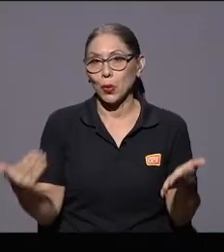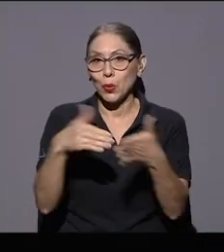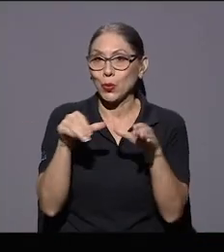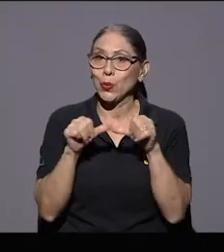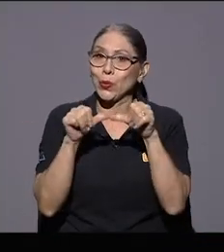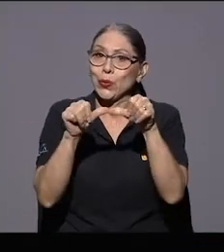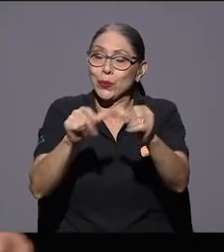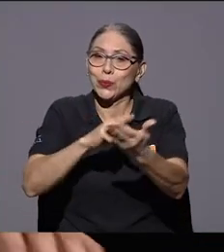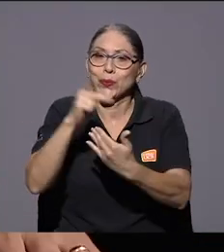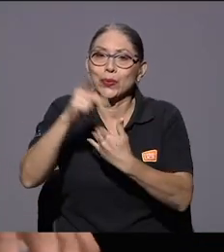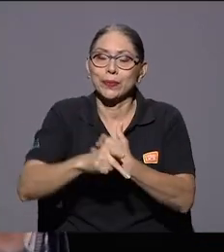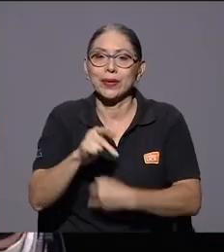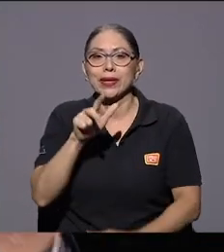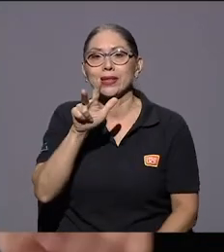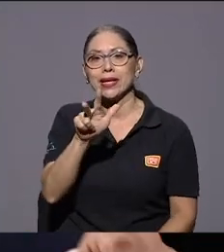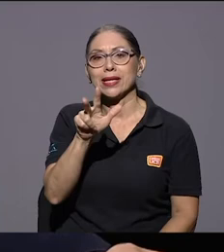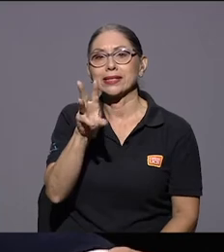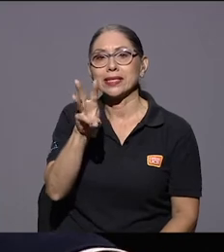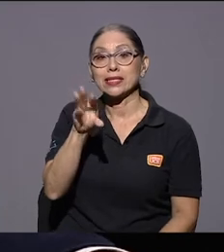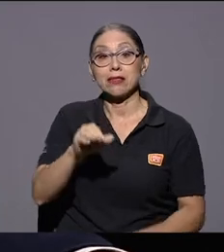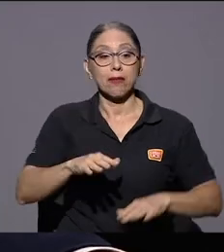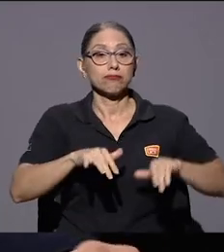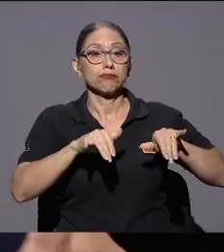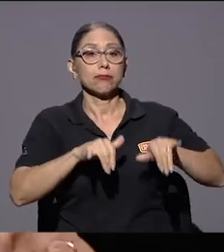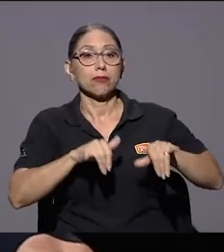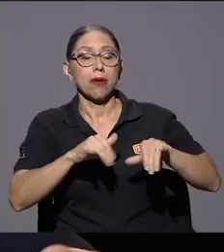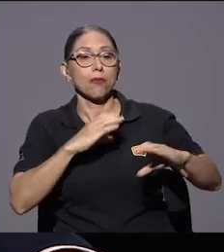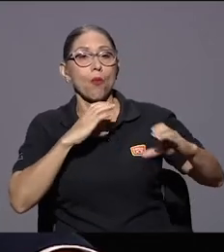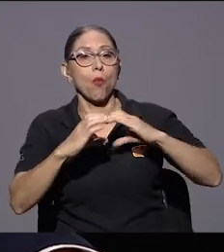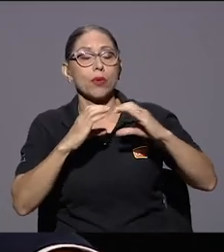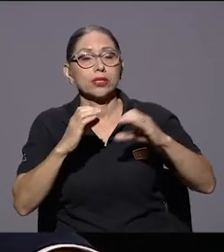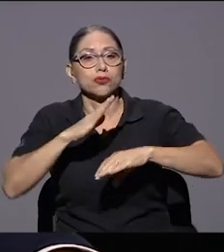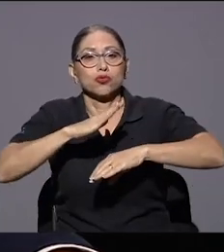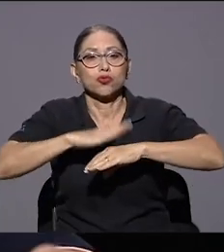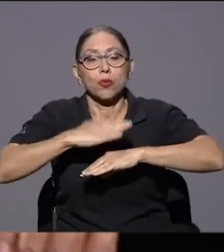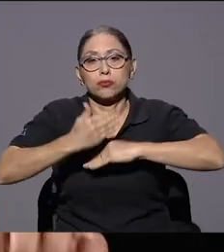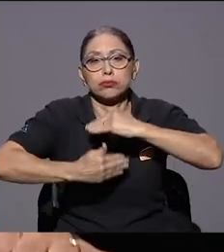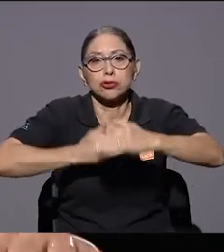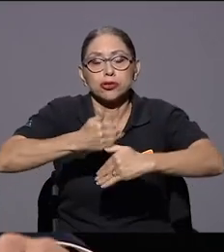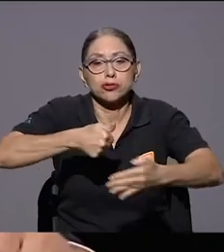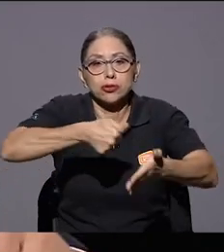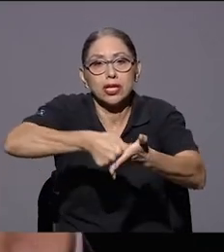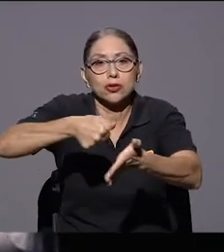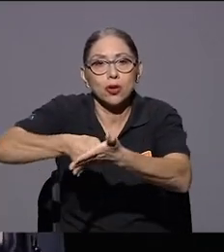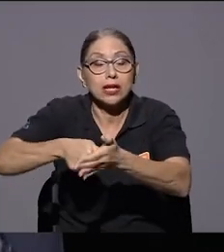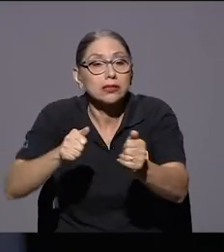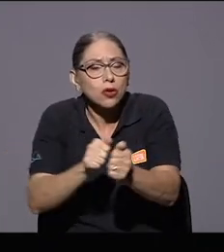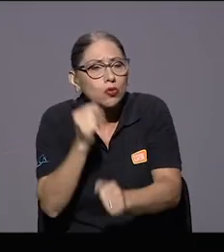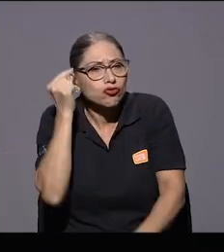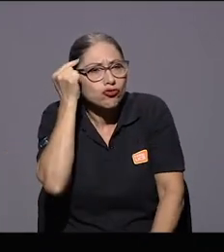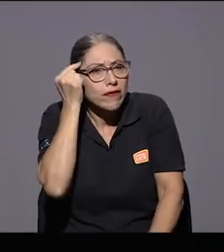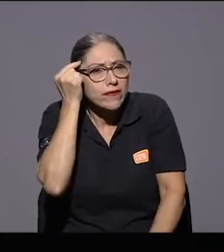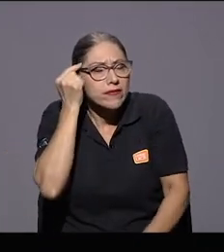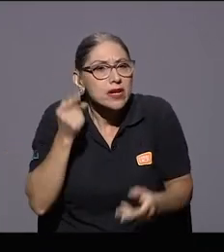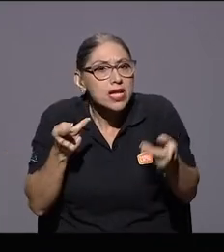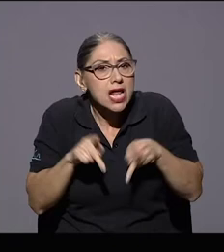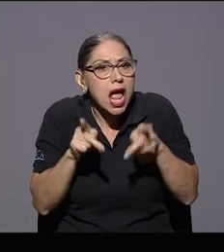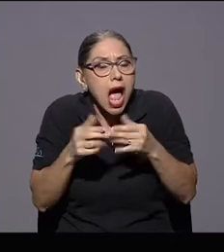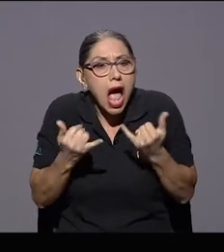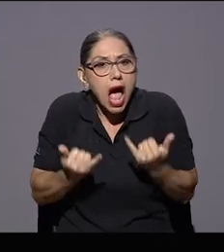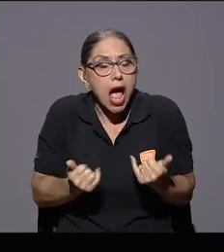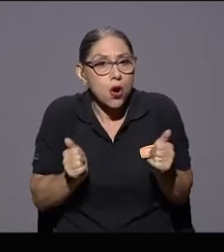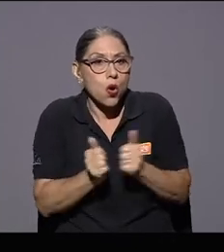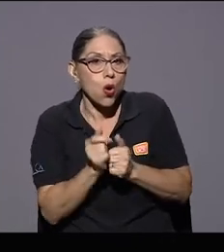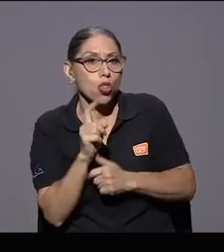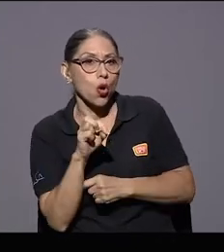Regresamos a 360 y en esta mesa tenemos hoy una conversación de procesos electorales, pero desde una reflexión también de lo que pasa en la actualidad con